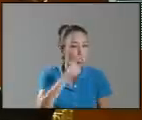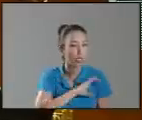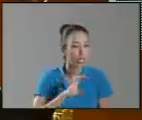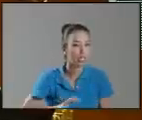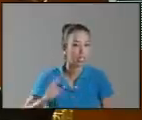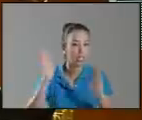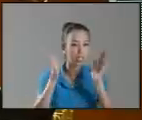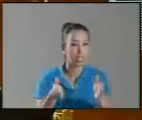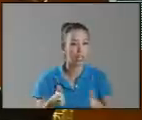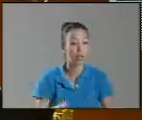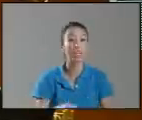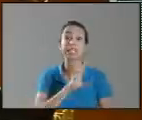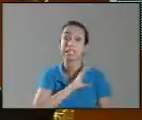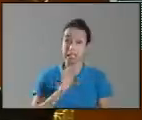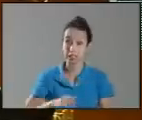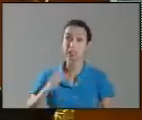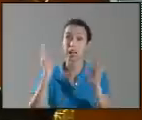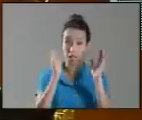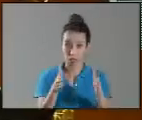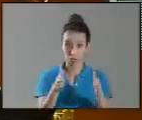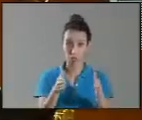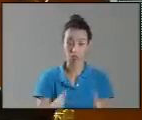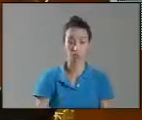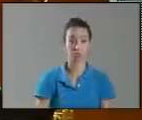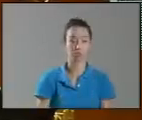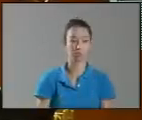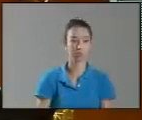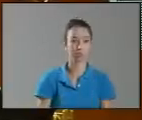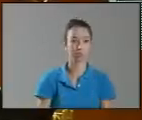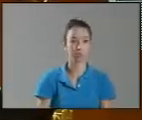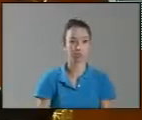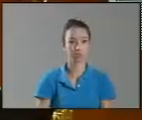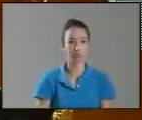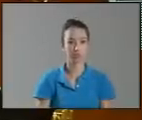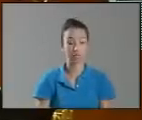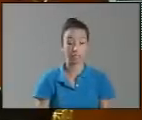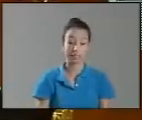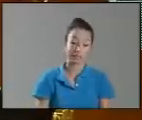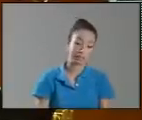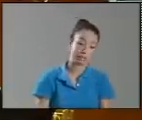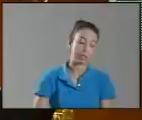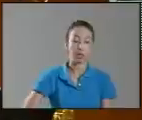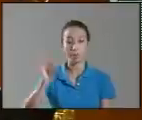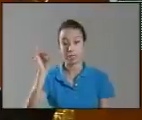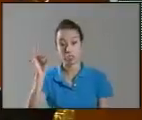Ya hubiera querido ver yo qué hubiera hecho la multitud de cristianos.